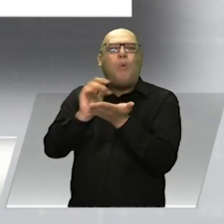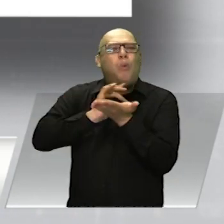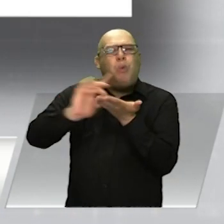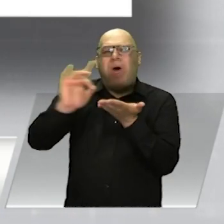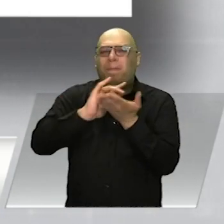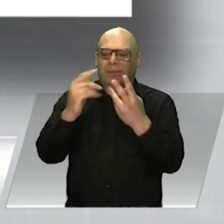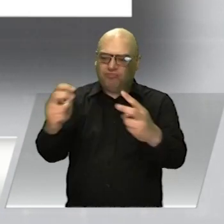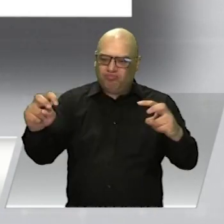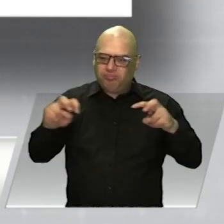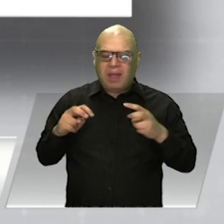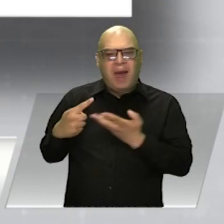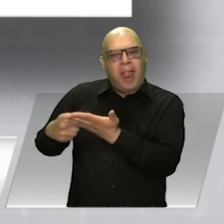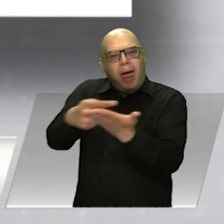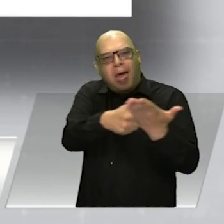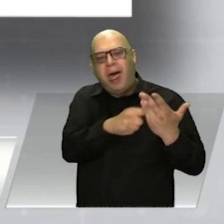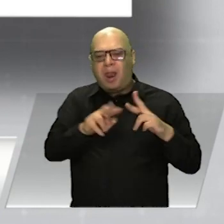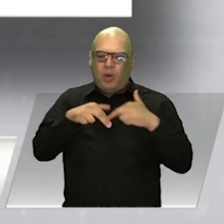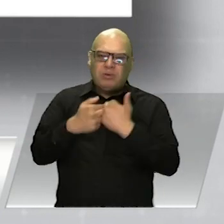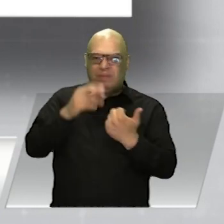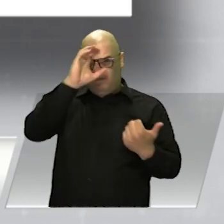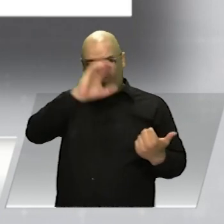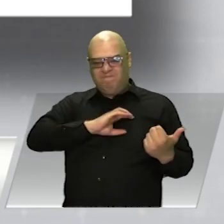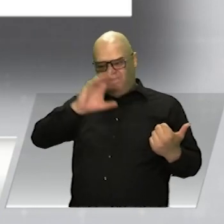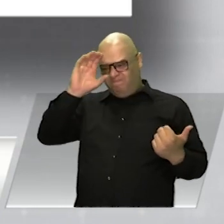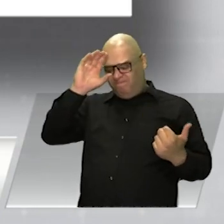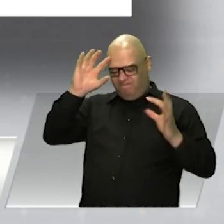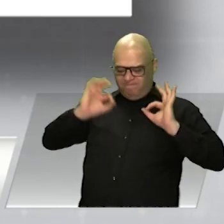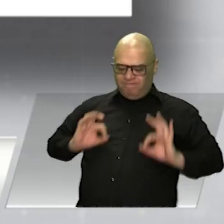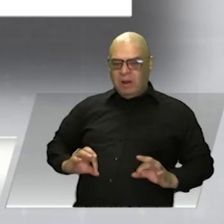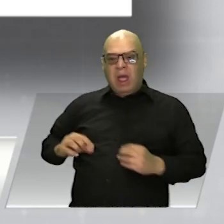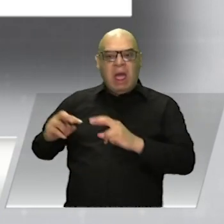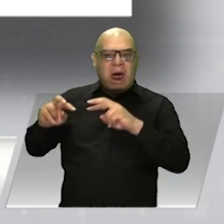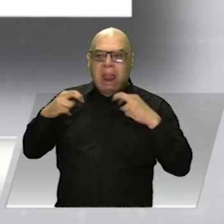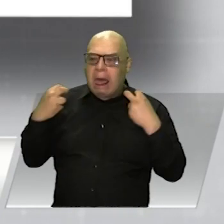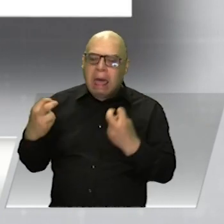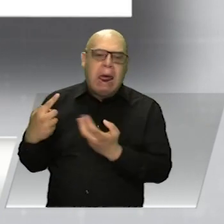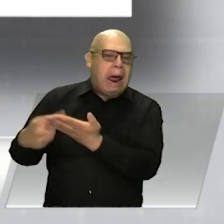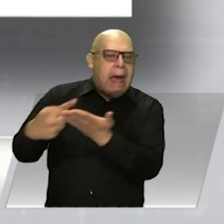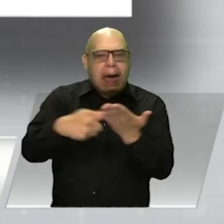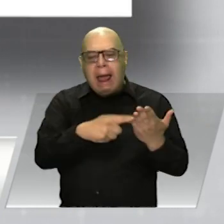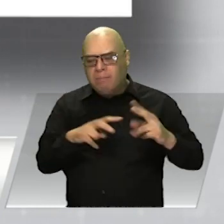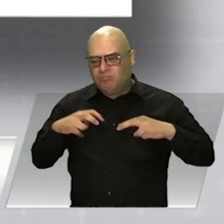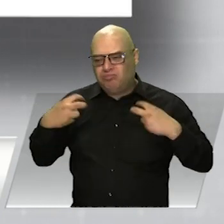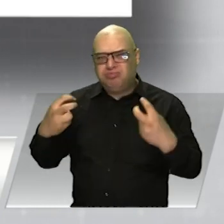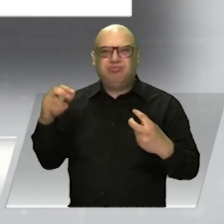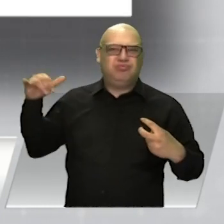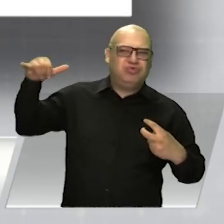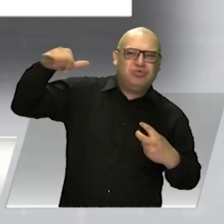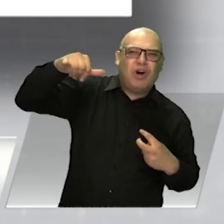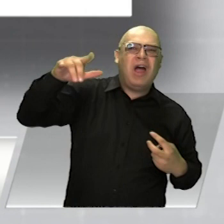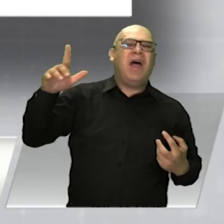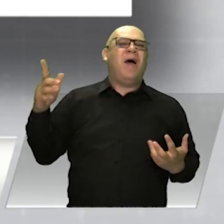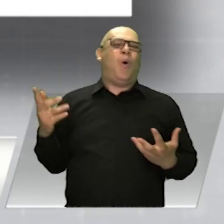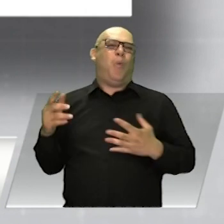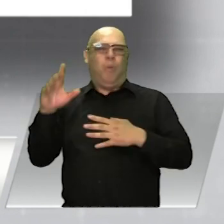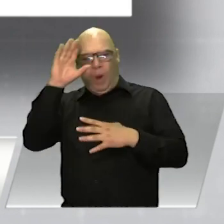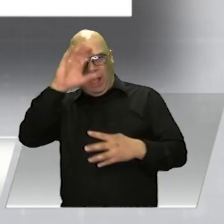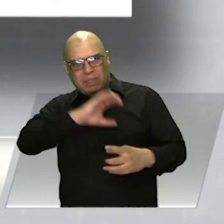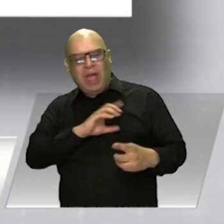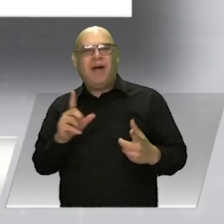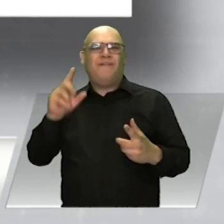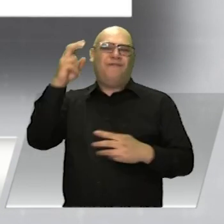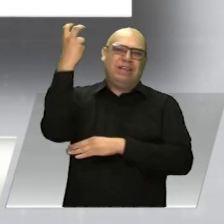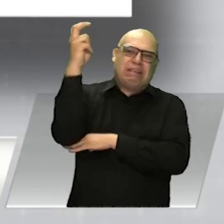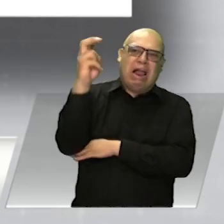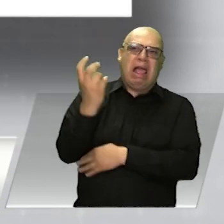de seguridad regional en la que usted los comandantes del ejército la policía la fuerza aérea la fiscalía y nosotros como alcaldes